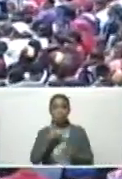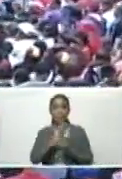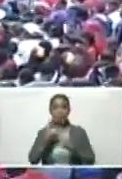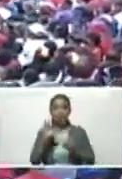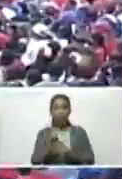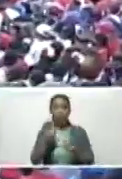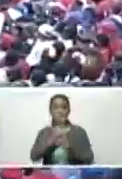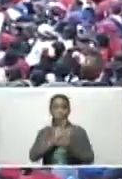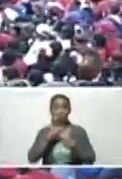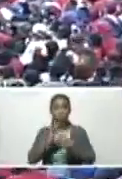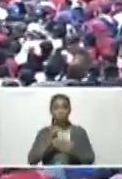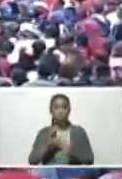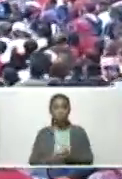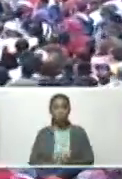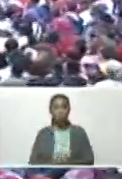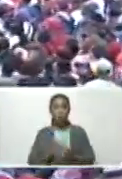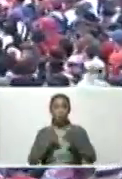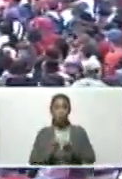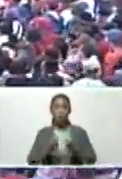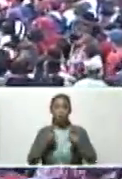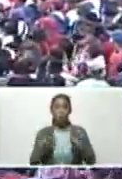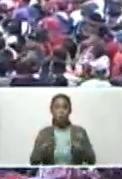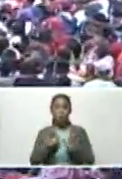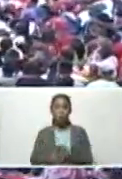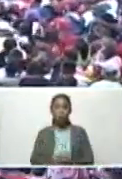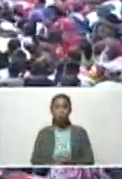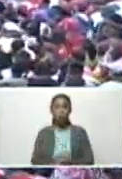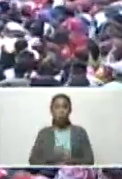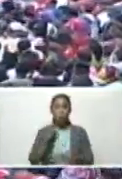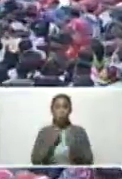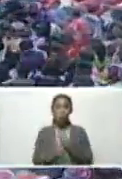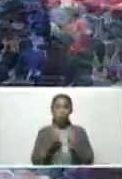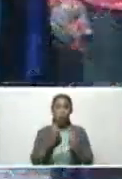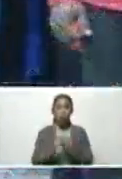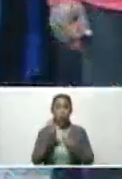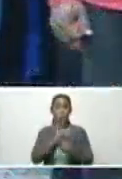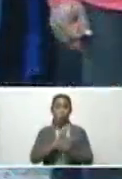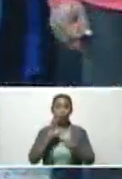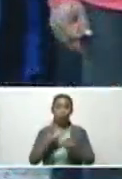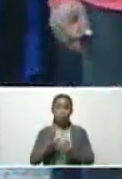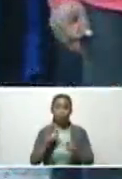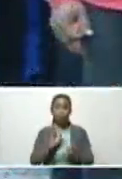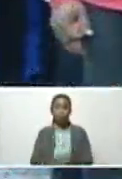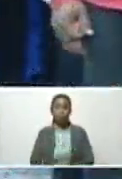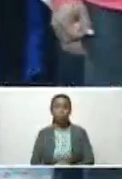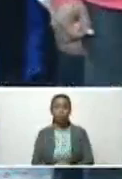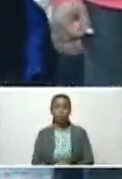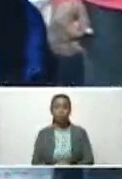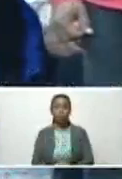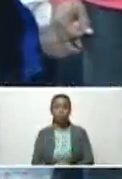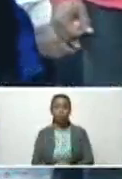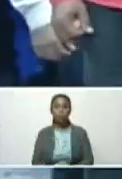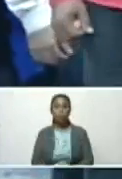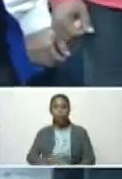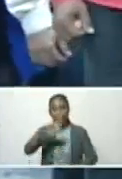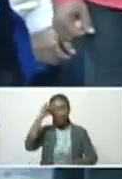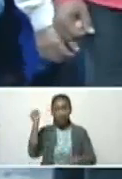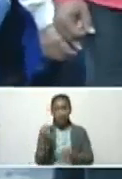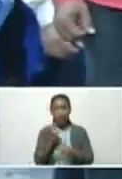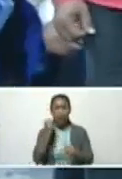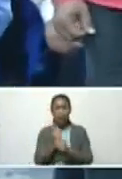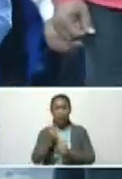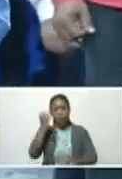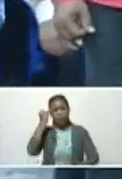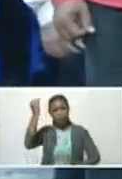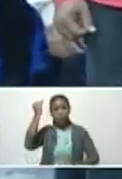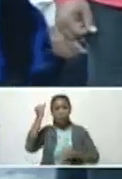La cultura, la educación, el deporte, la cultura. El trabajo